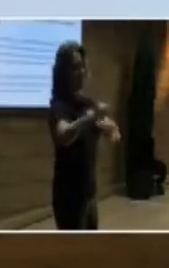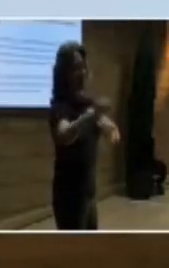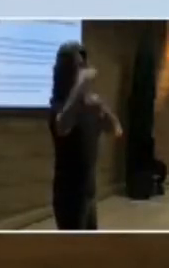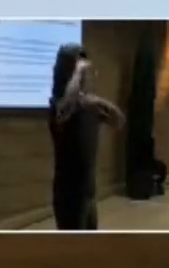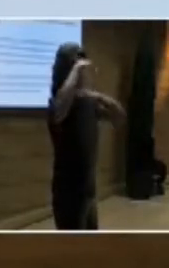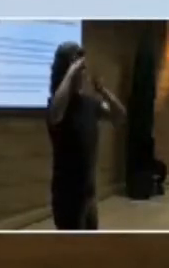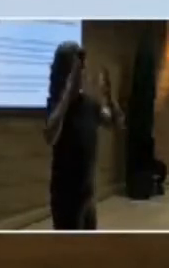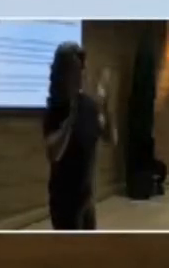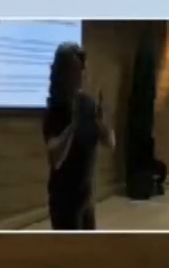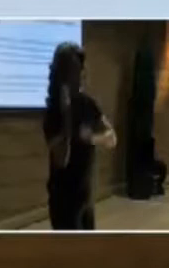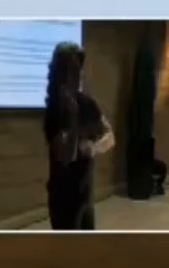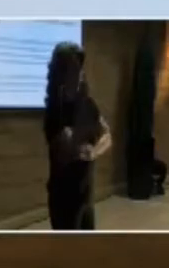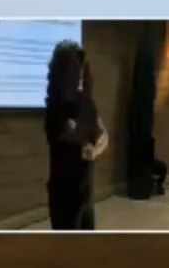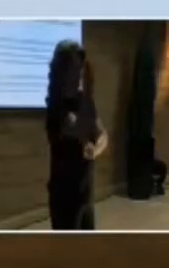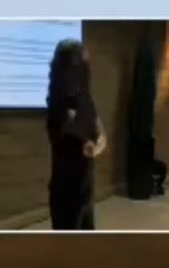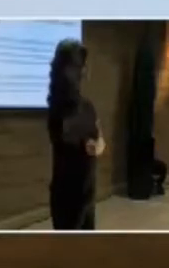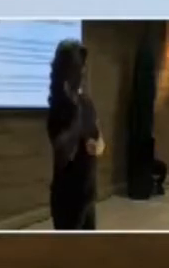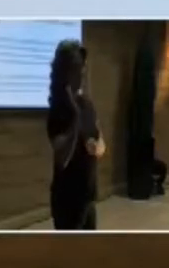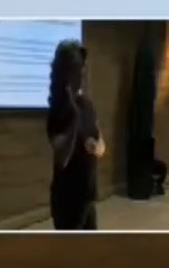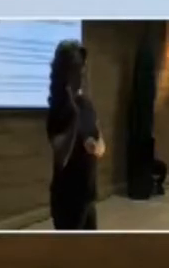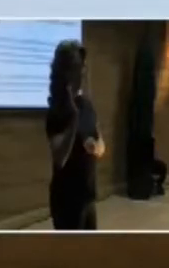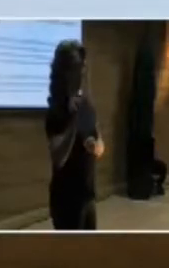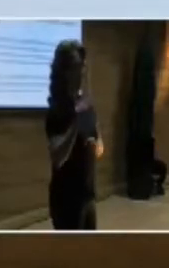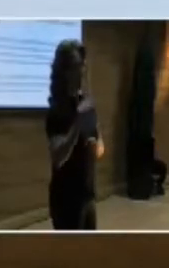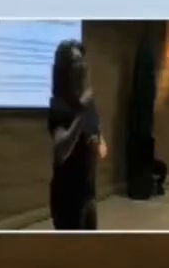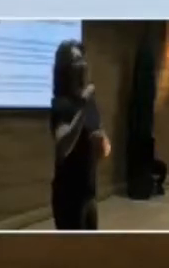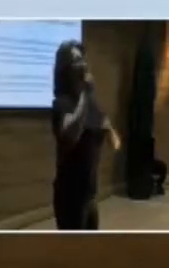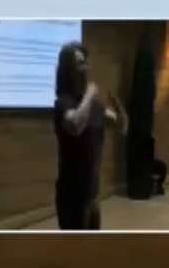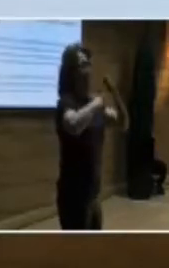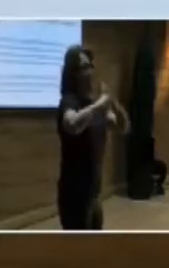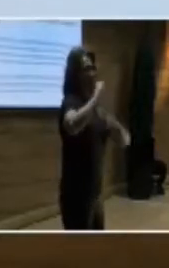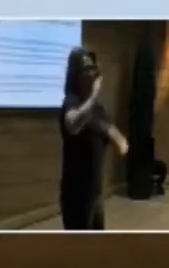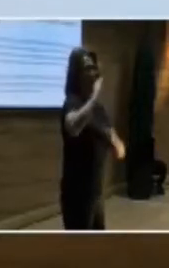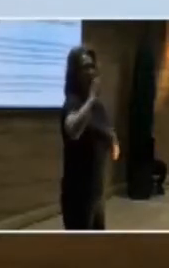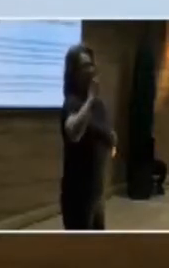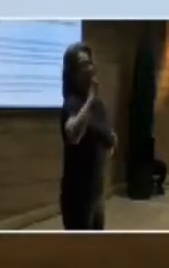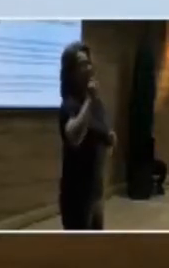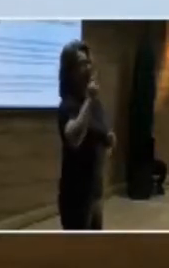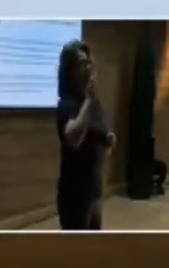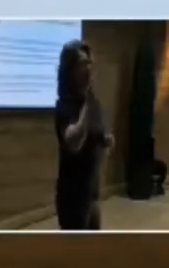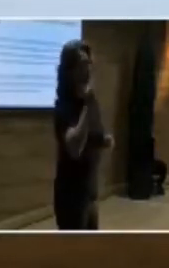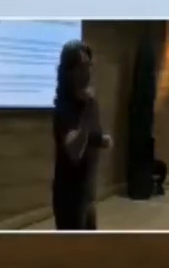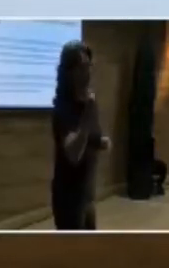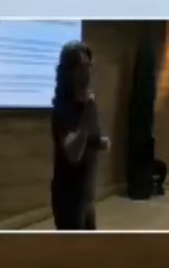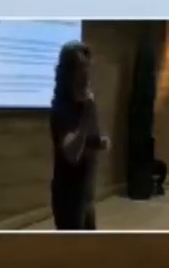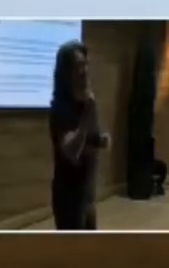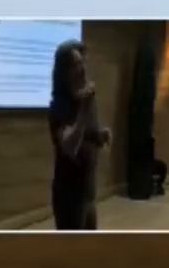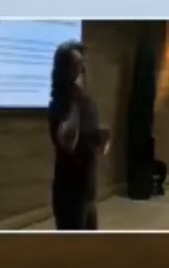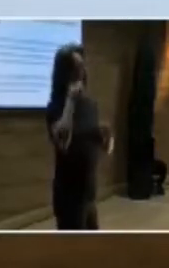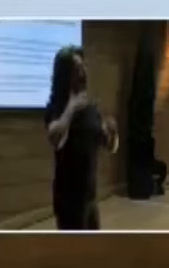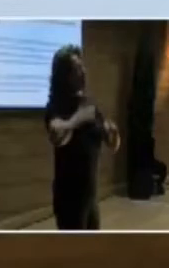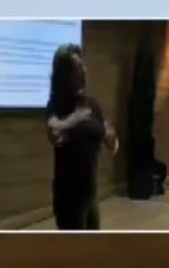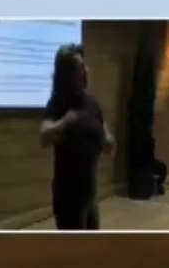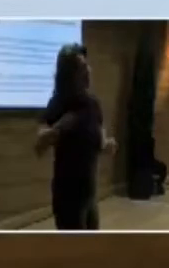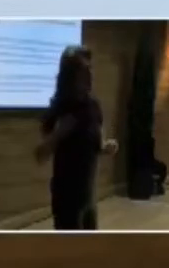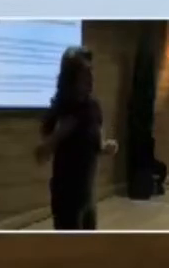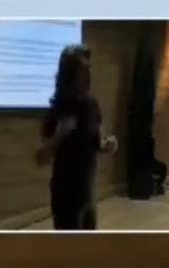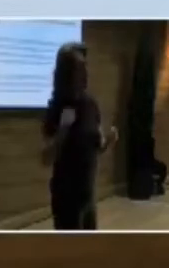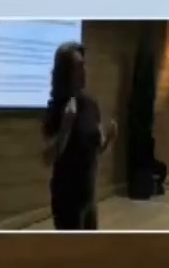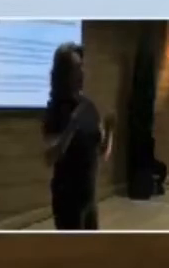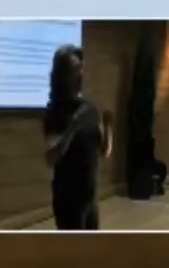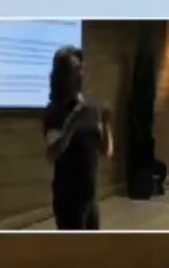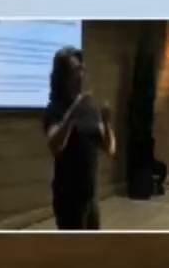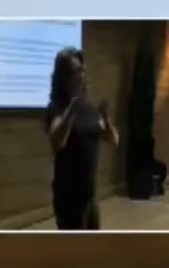ser mejor. Hay ya iniciativas por parte de CEAFA de intentar hacer un censo de pacientes. Hay ya iniciativas por parte del